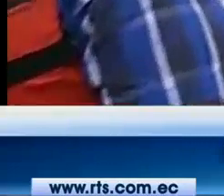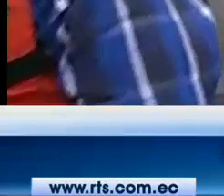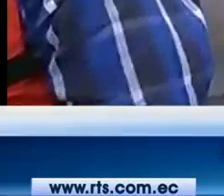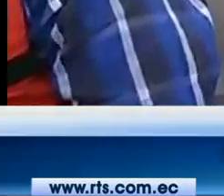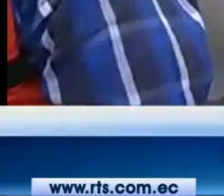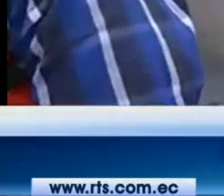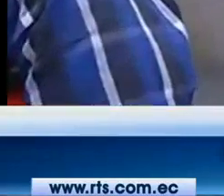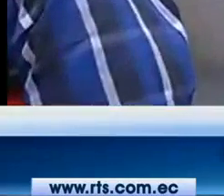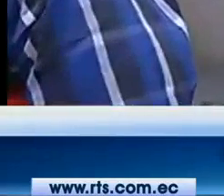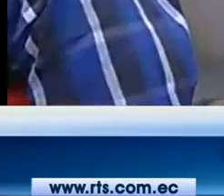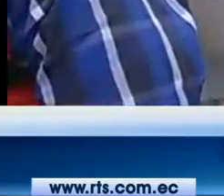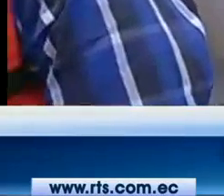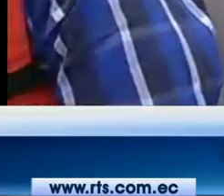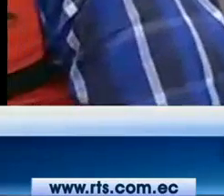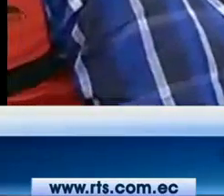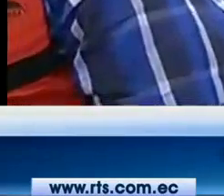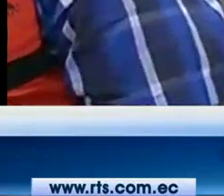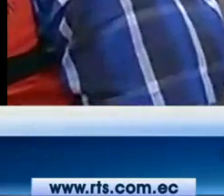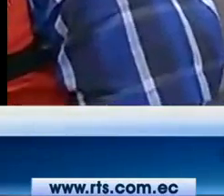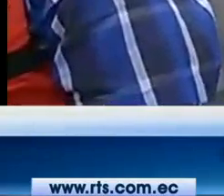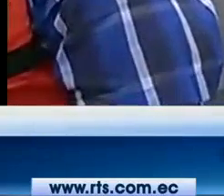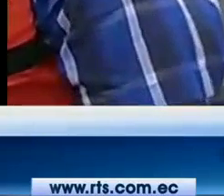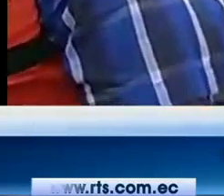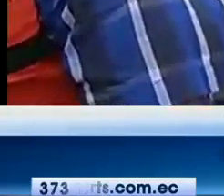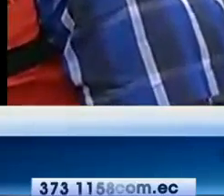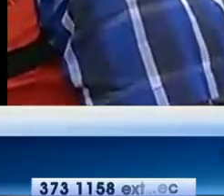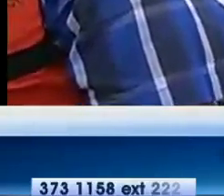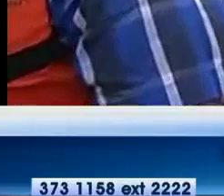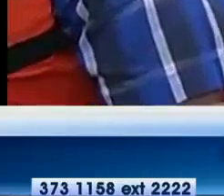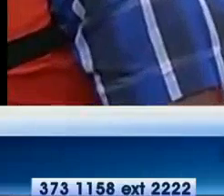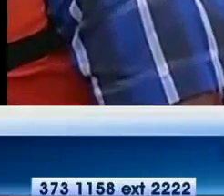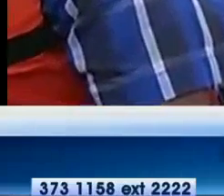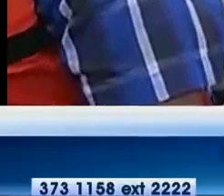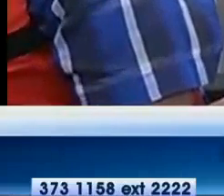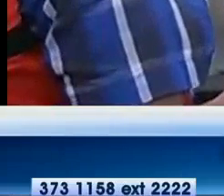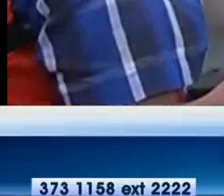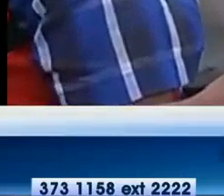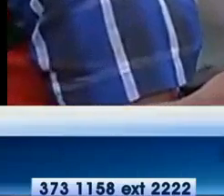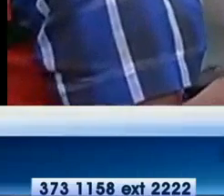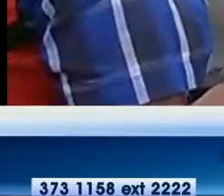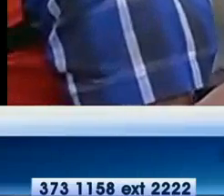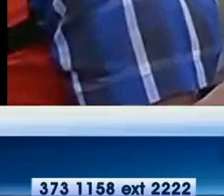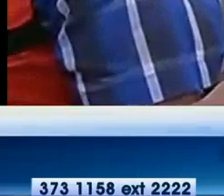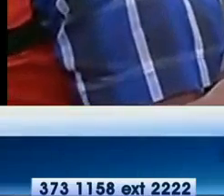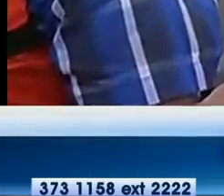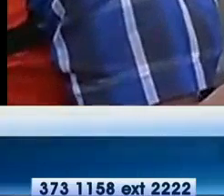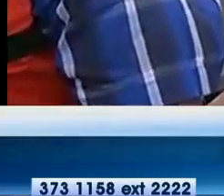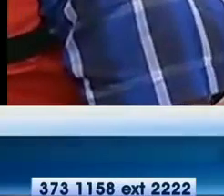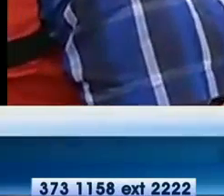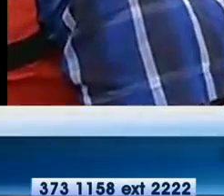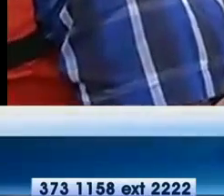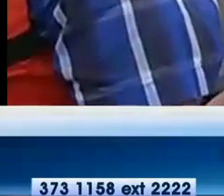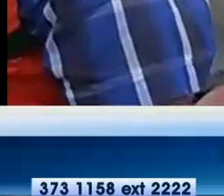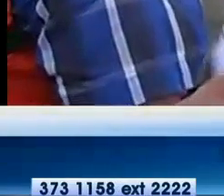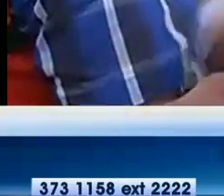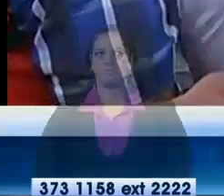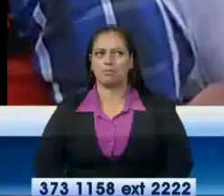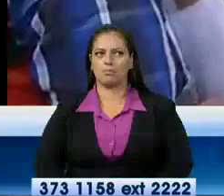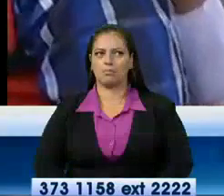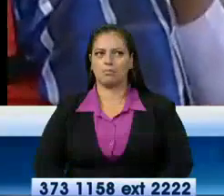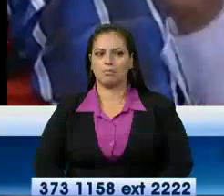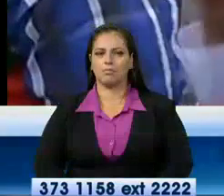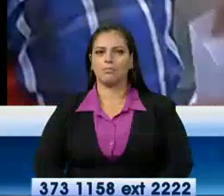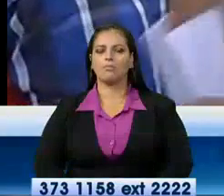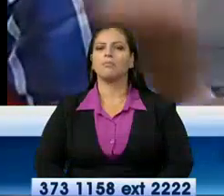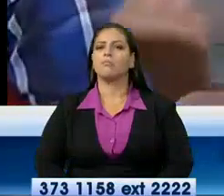estuvieron mi cuñada en la empresa donde él labora temprano, ella le preguntó, mi esposo venía dormido, porque así se podía explicar de pronto